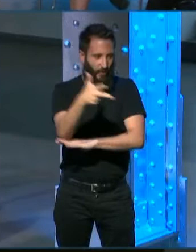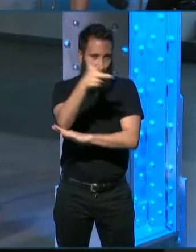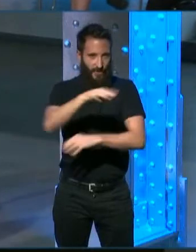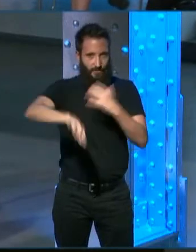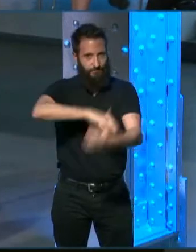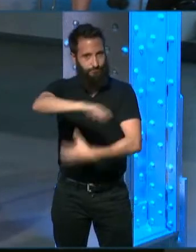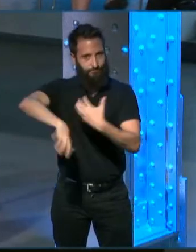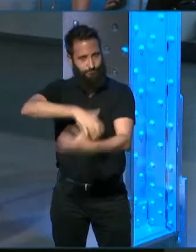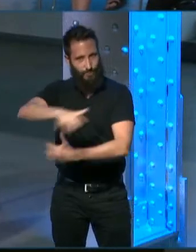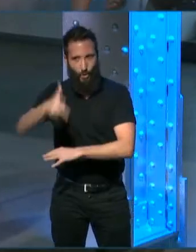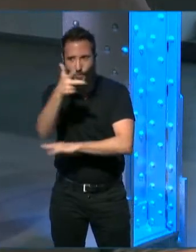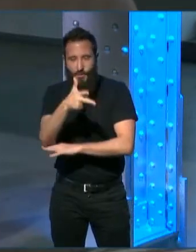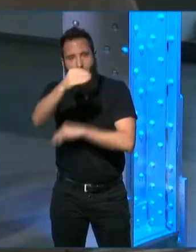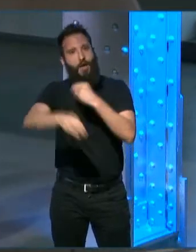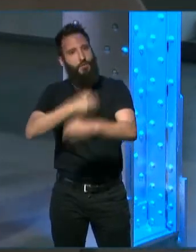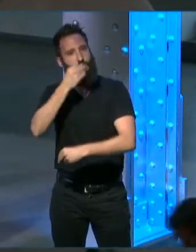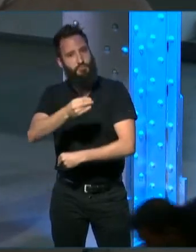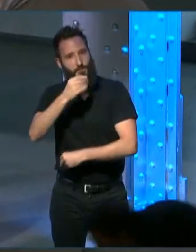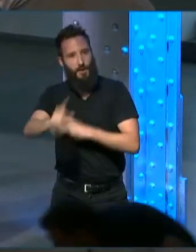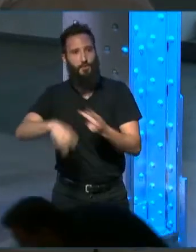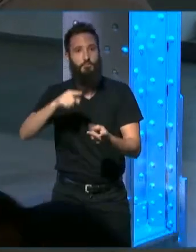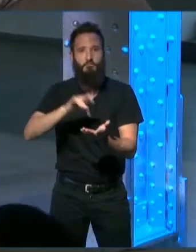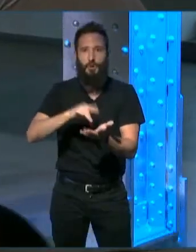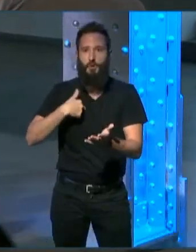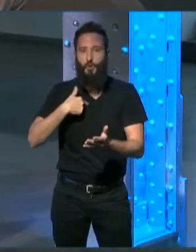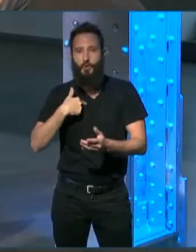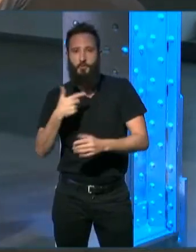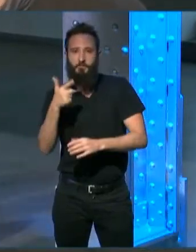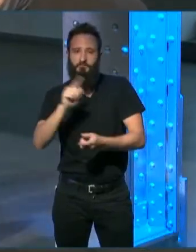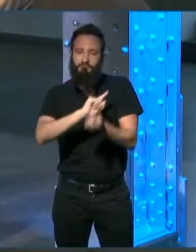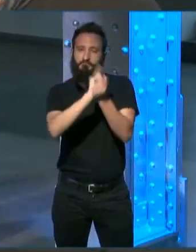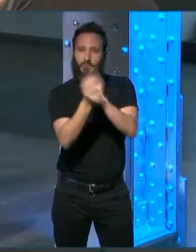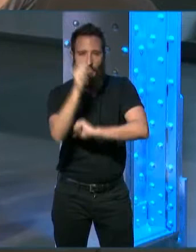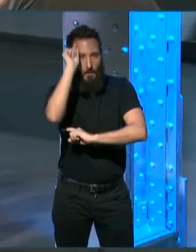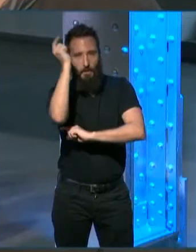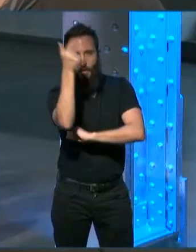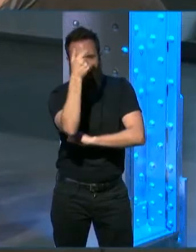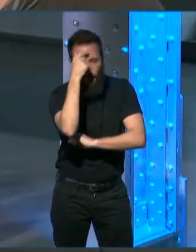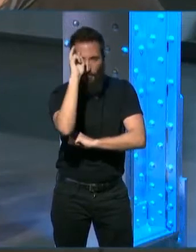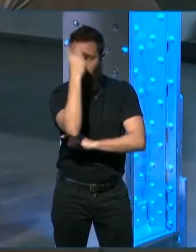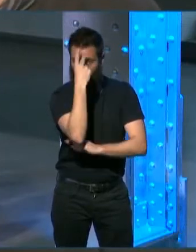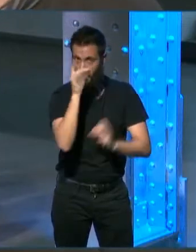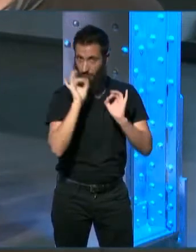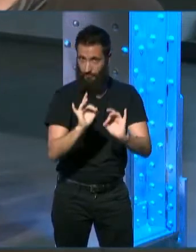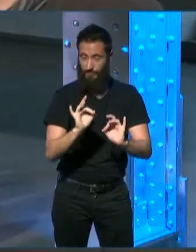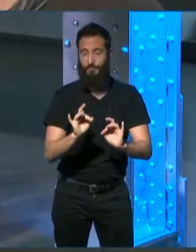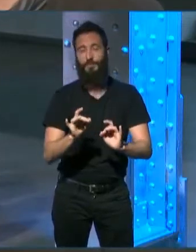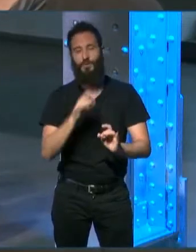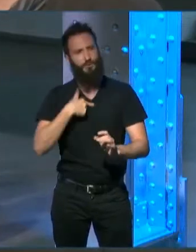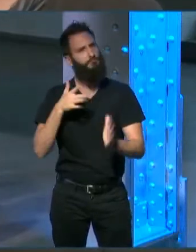¿no? Y cambiar, pues voy a dejar de ser escritor, voy a convertirme en cineasta. A mí esto me parece un reto envidiable, ¿no?